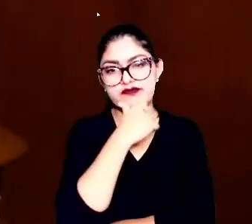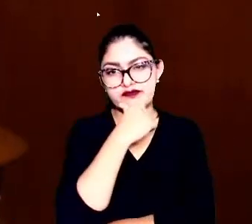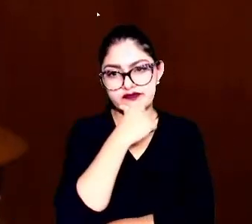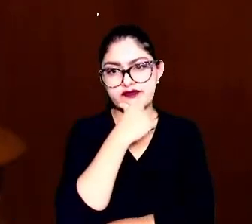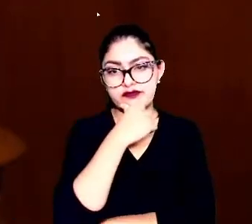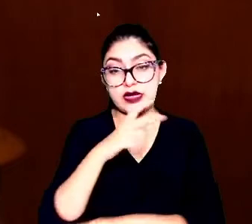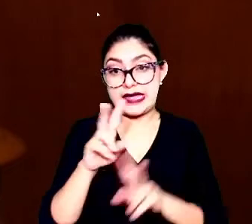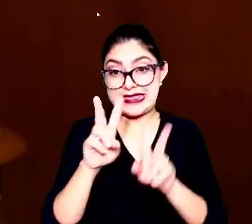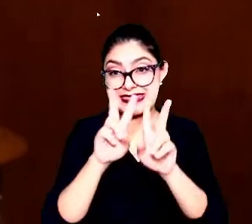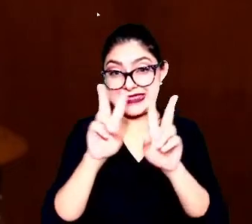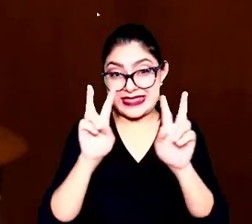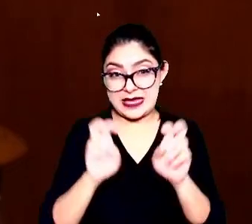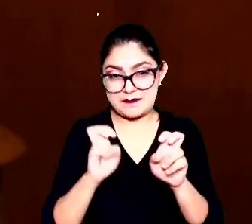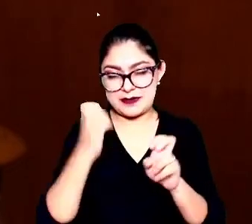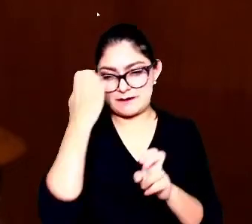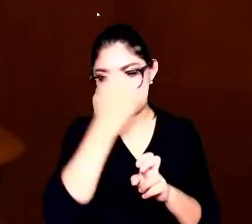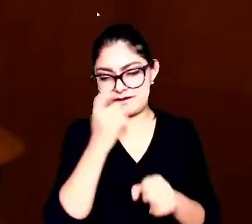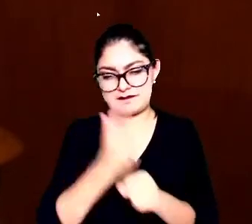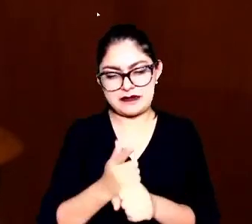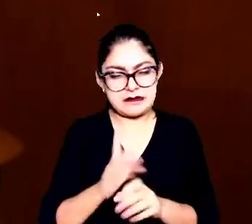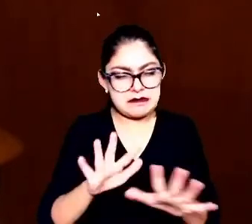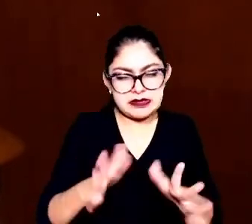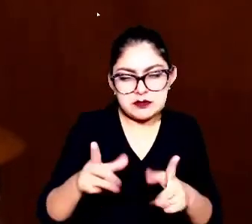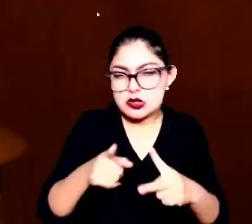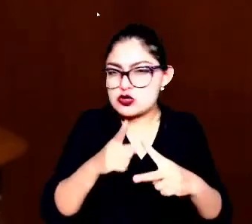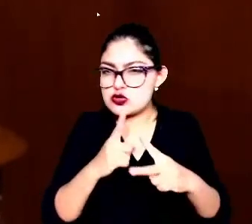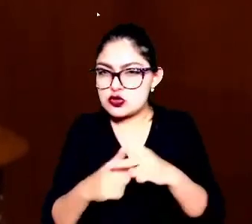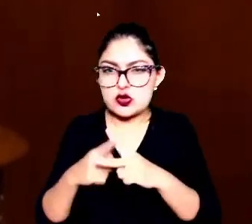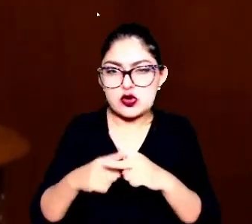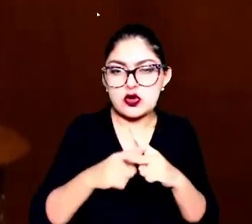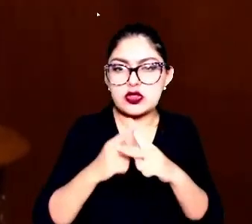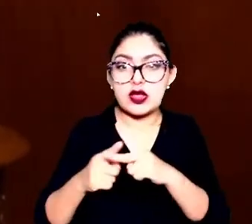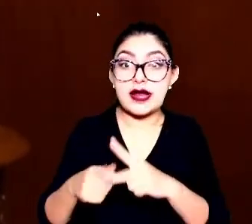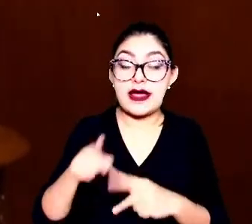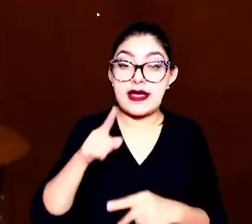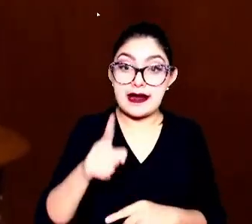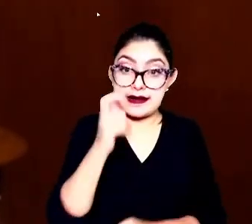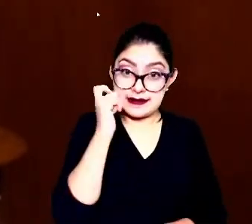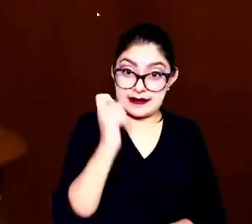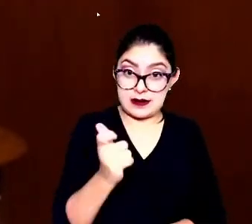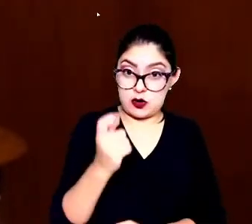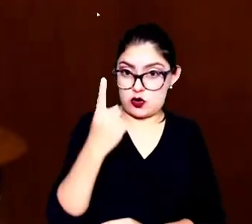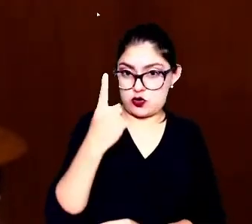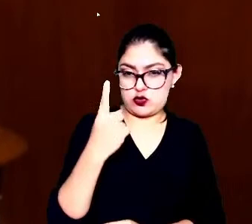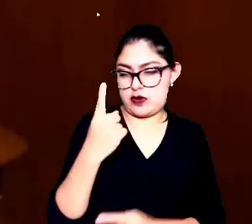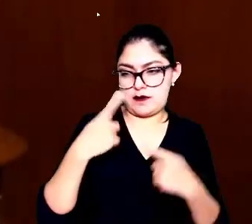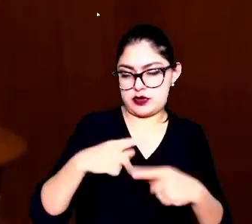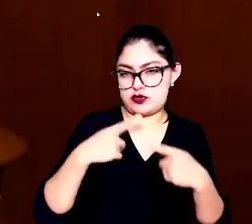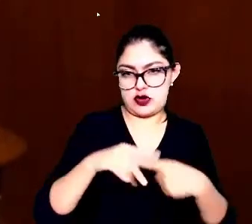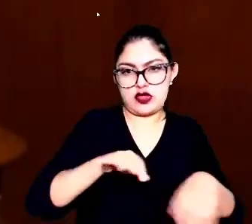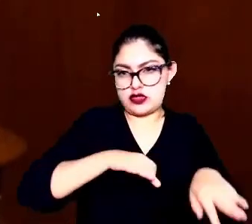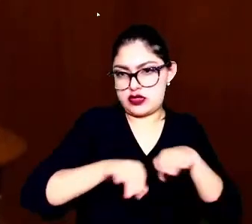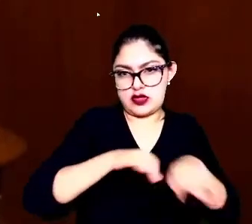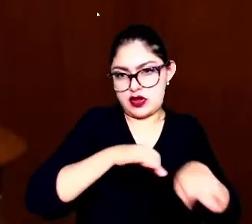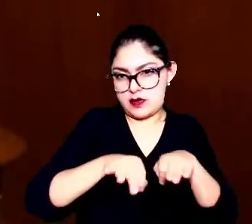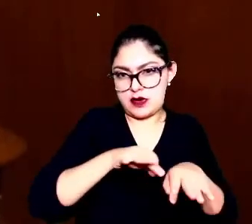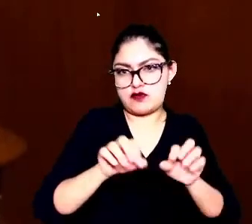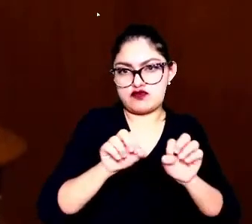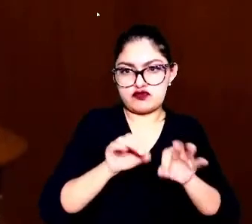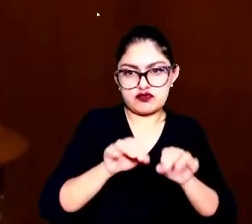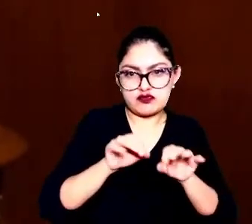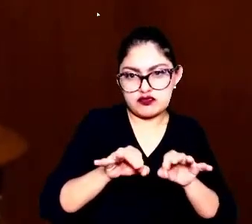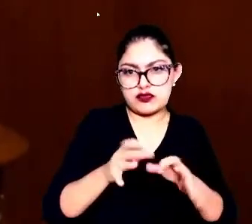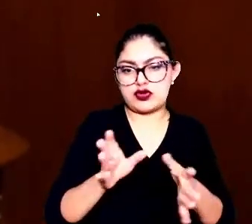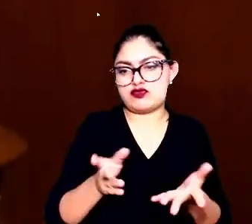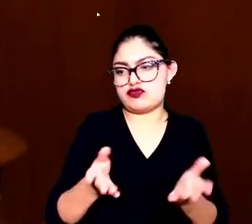con hacer un cálculo aproximado de la cantidad que puede recibir un obrero un oficinista un trabajador